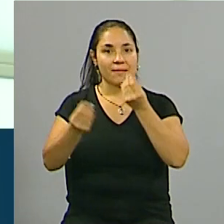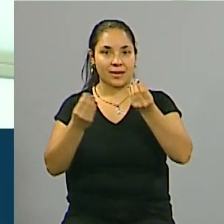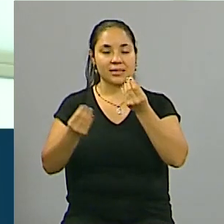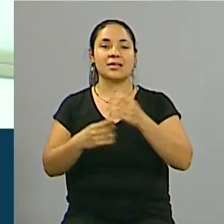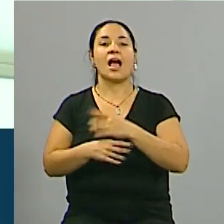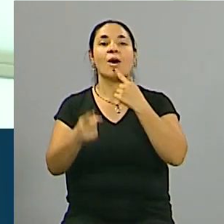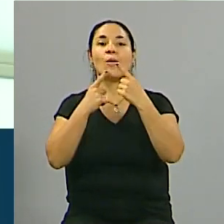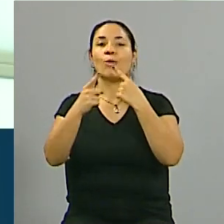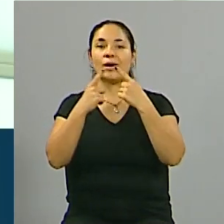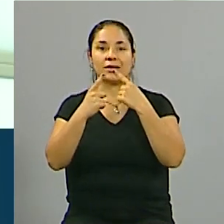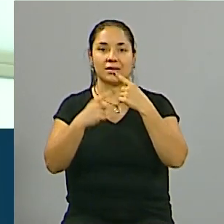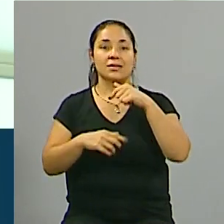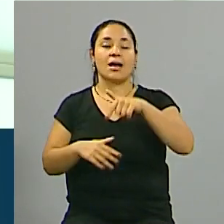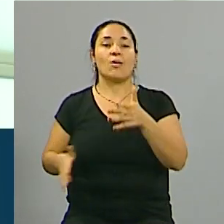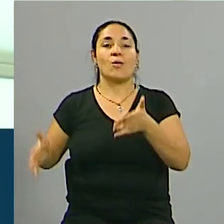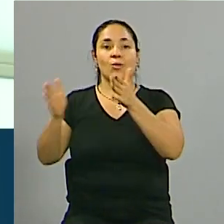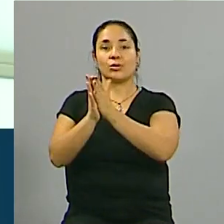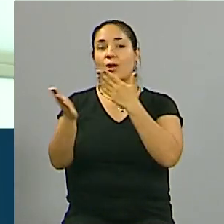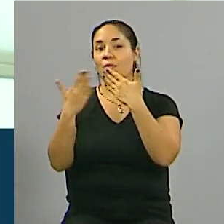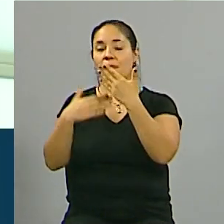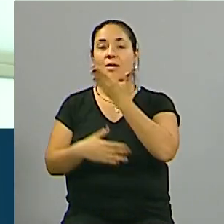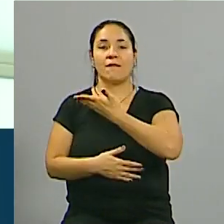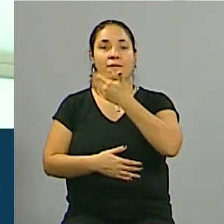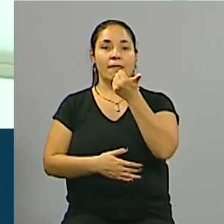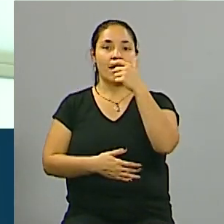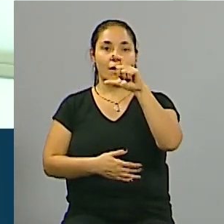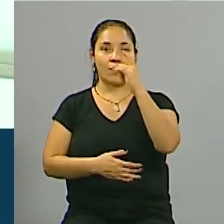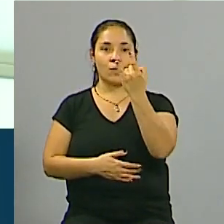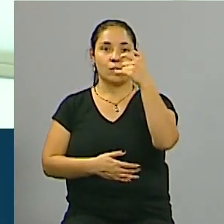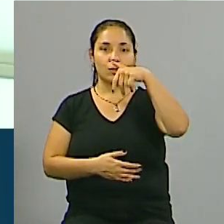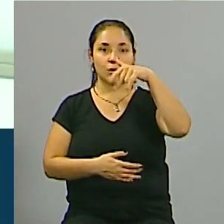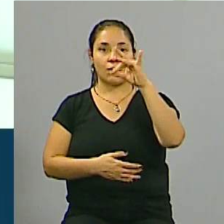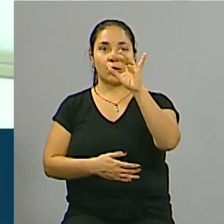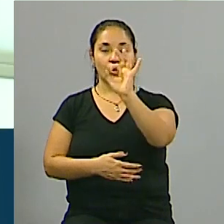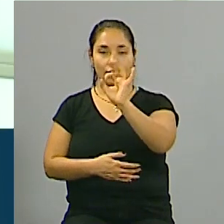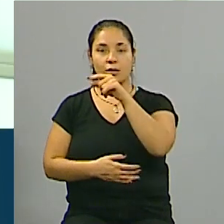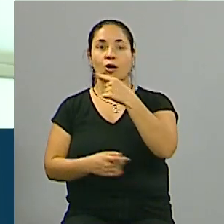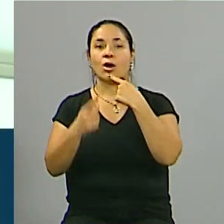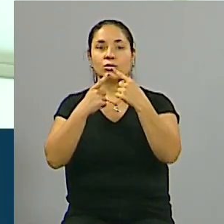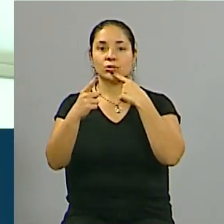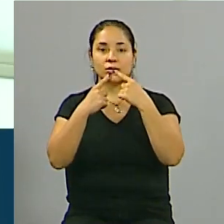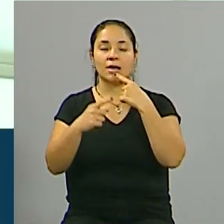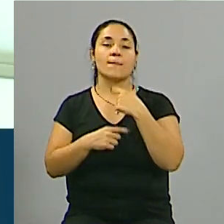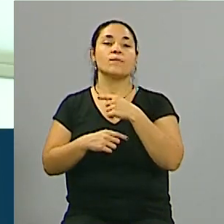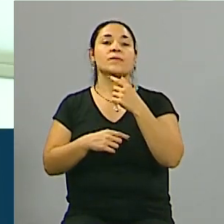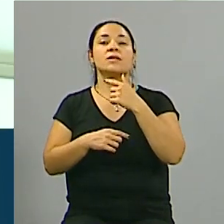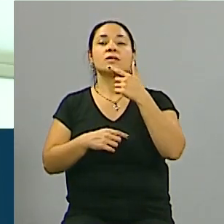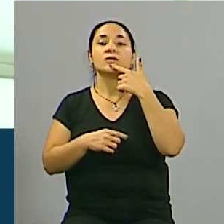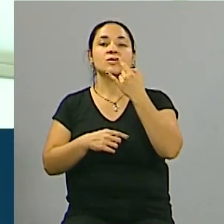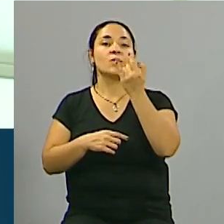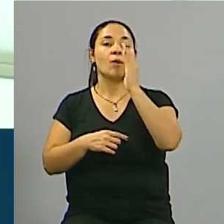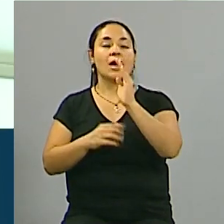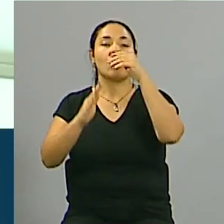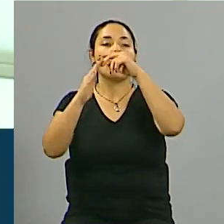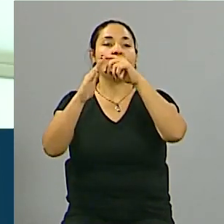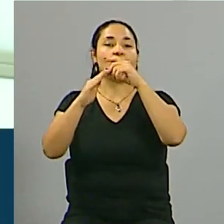las encuestas. Y en este caso seguimos hablando con Facundo Londero, que es de la consultora Suban Córdoba, que como decíamos, han